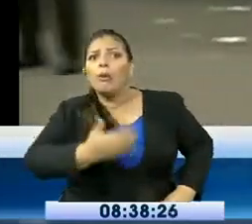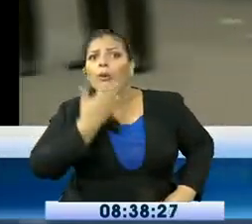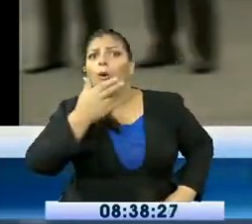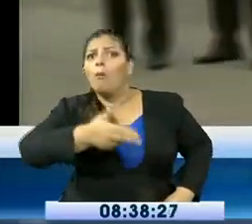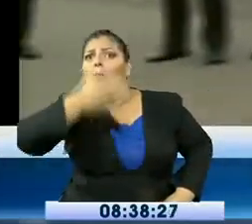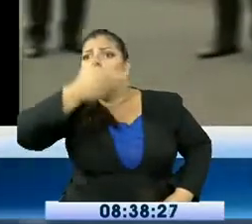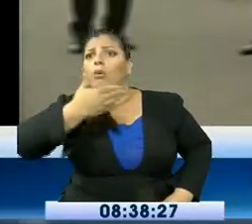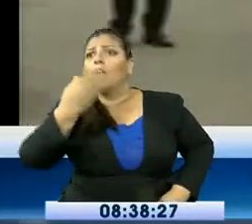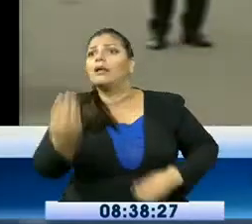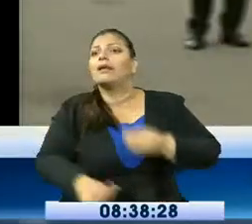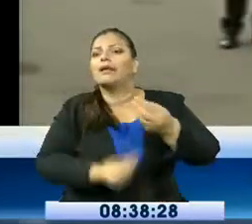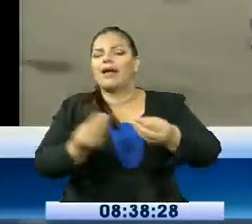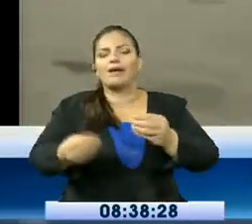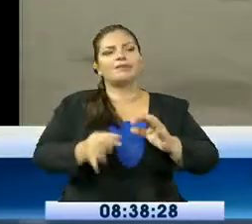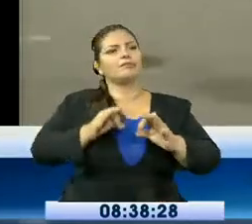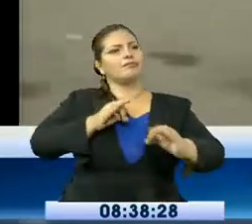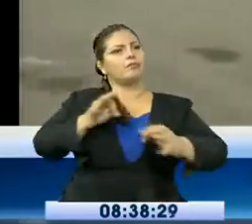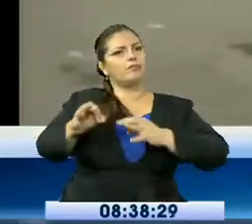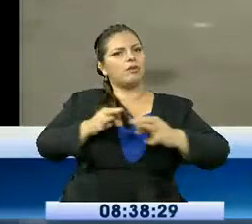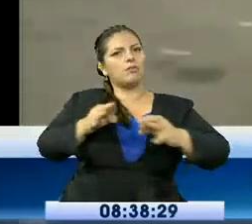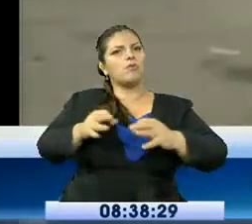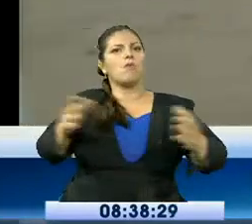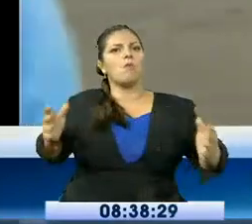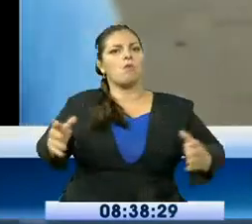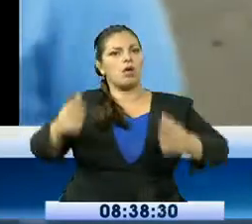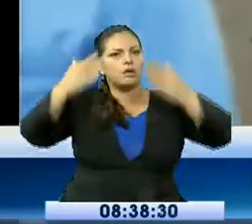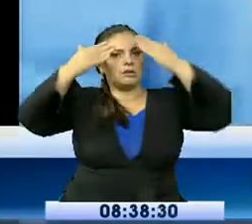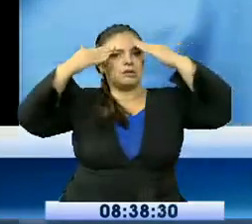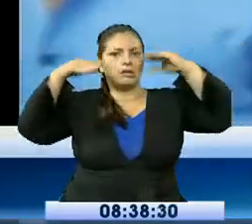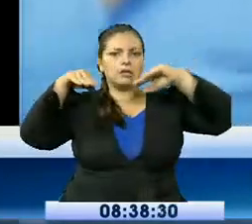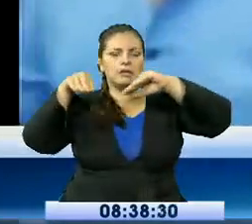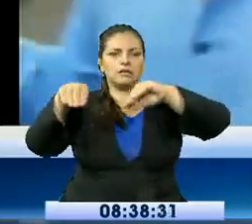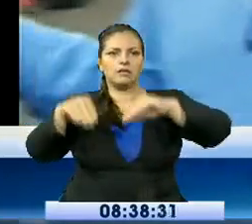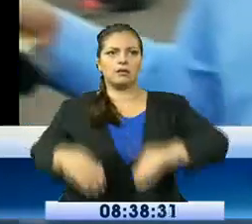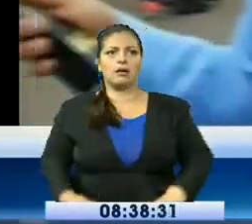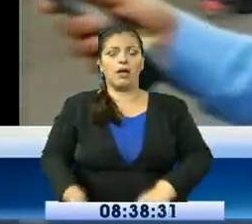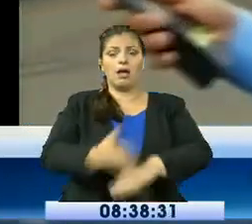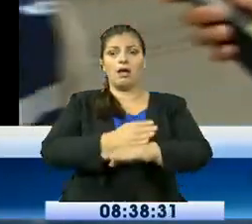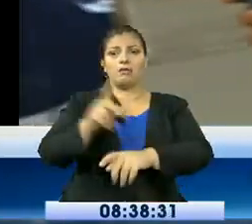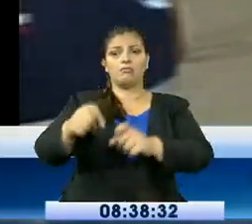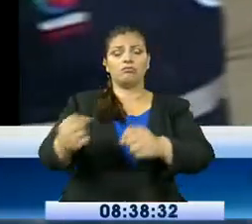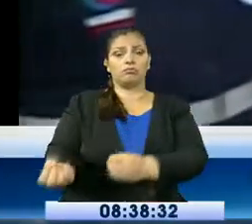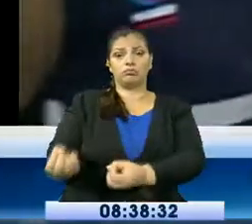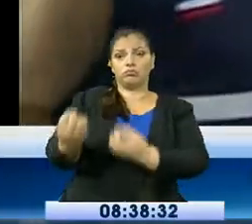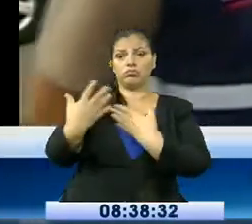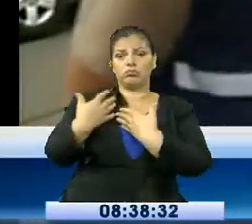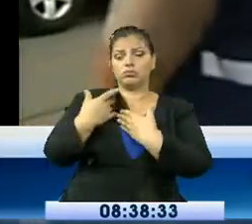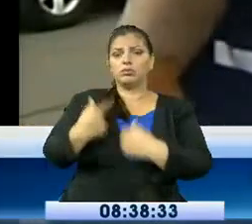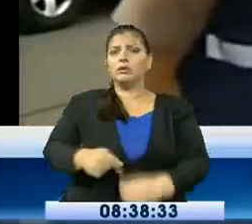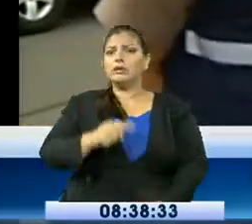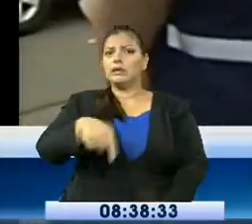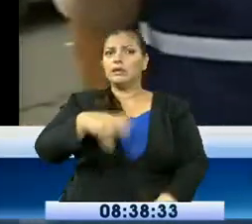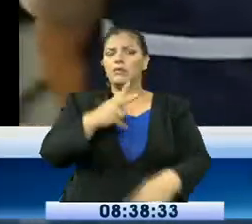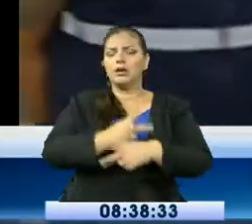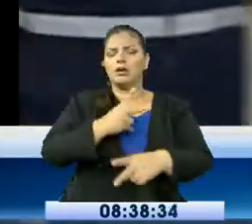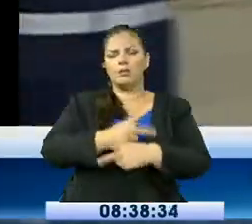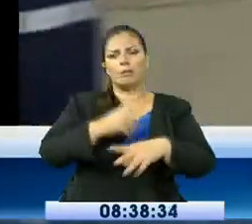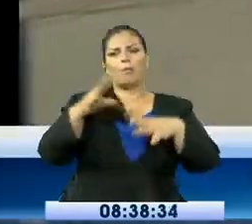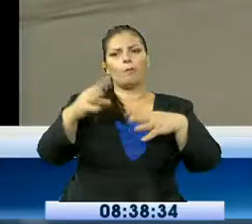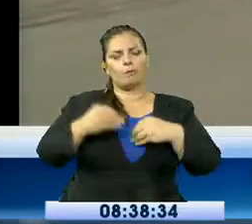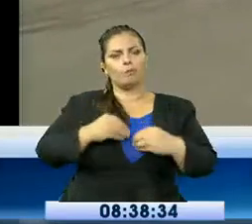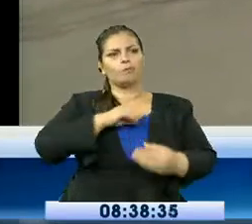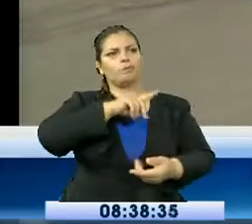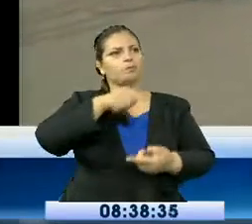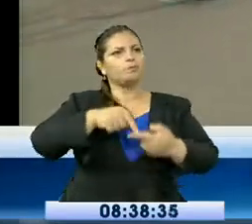fortalecido y estamos aquí ante un llamado de la población para poder fortalecer la Seguridad Ciudadana Claro que sí Muchísimas gracias al delegado